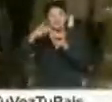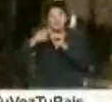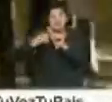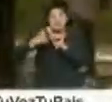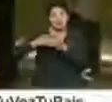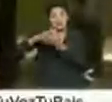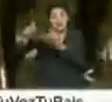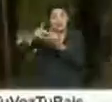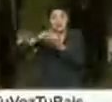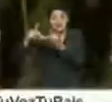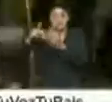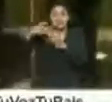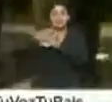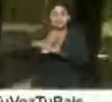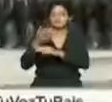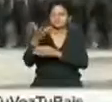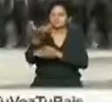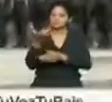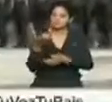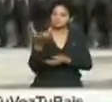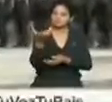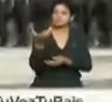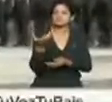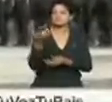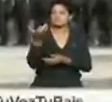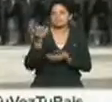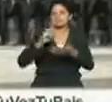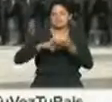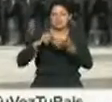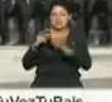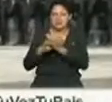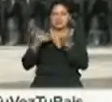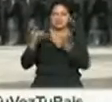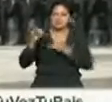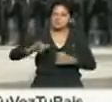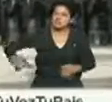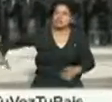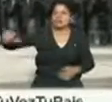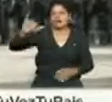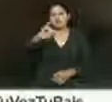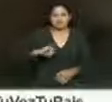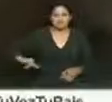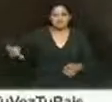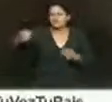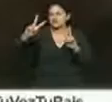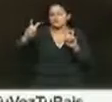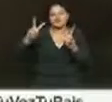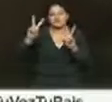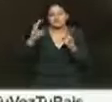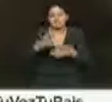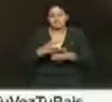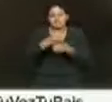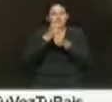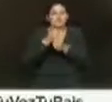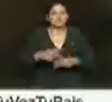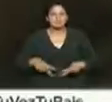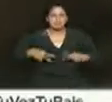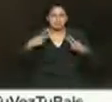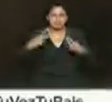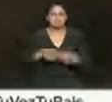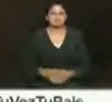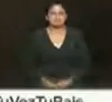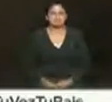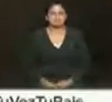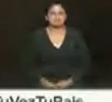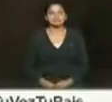social de los uniformados y el Estado unifica los montos que se entrega por seguros de vida, entre otros. Esta ley únicamente trae beneficios